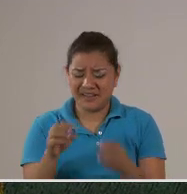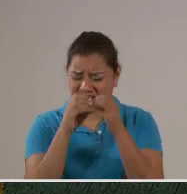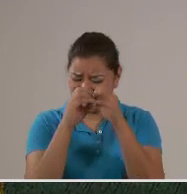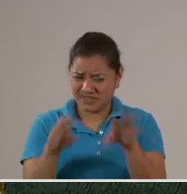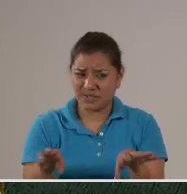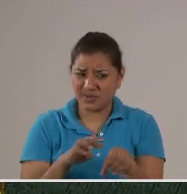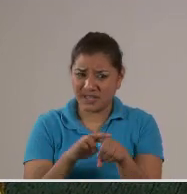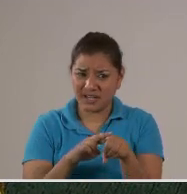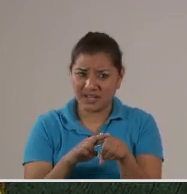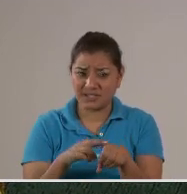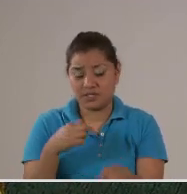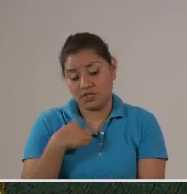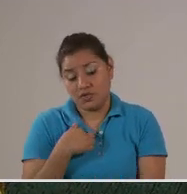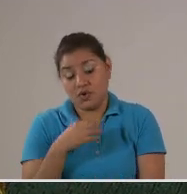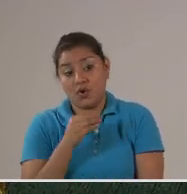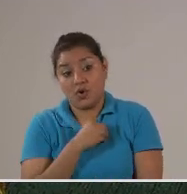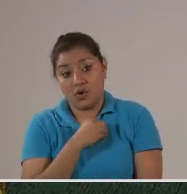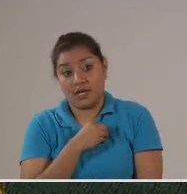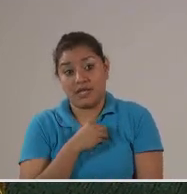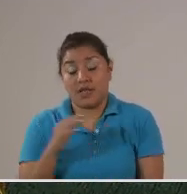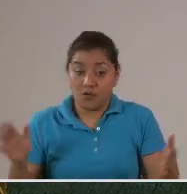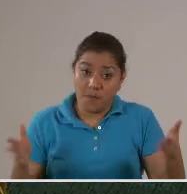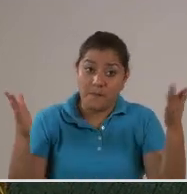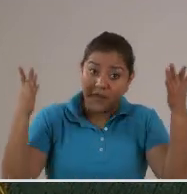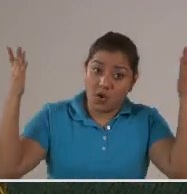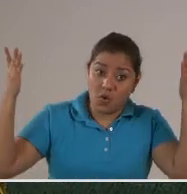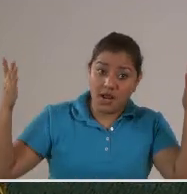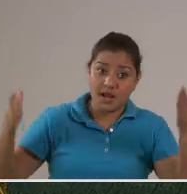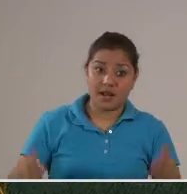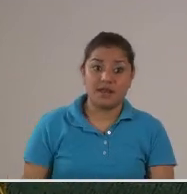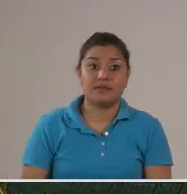y ahora tengo que mejorar Ah